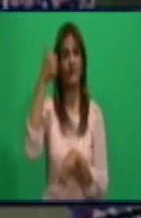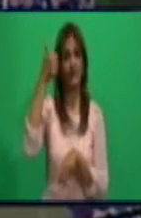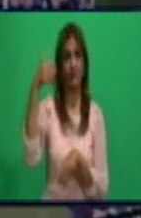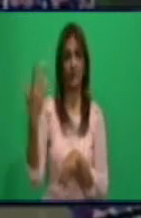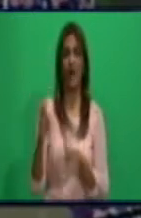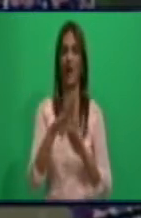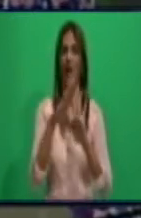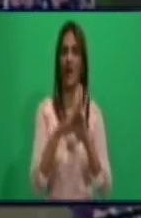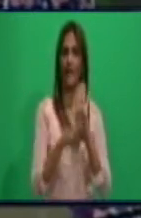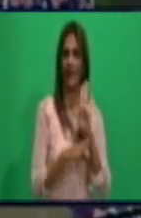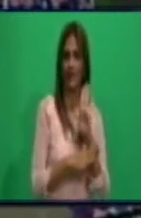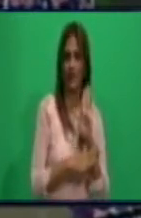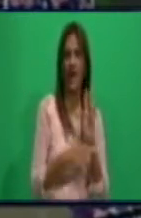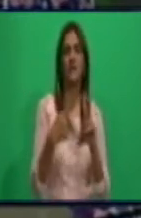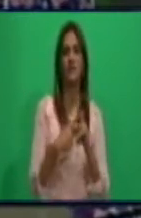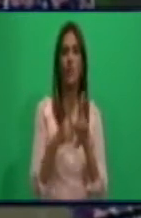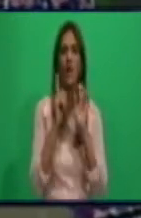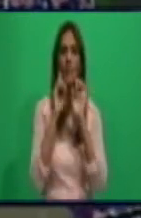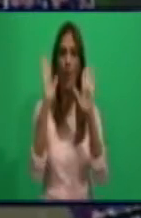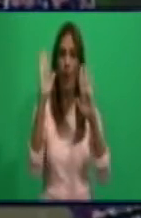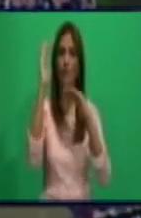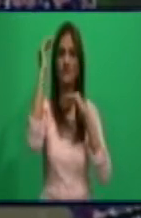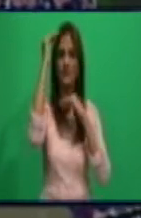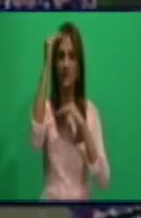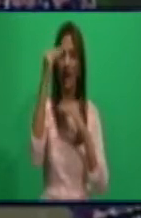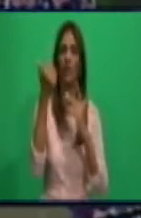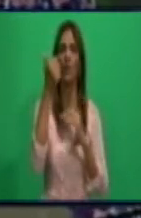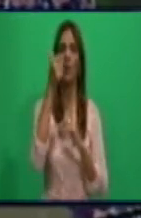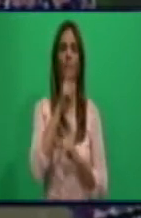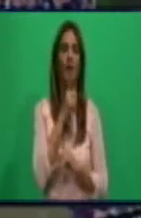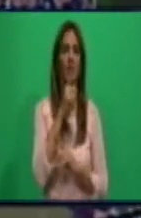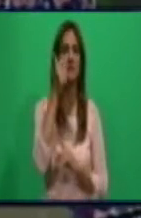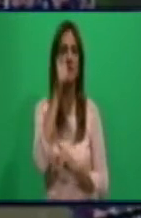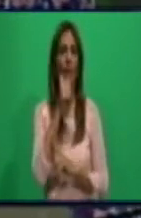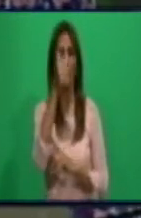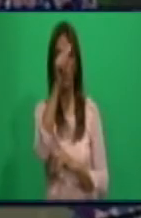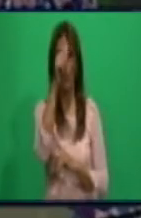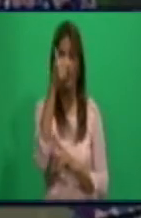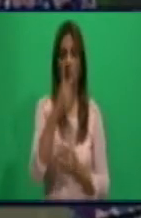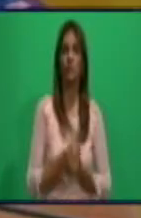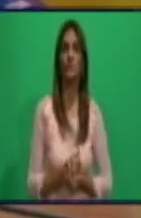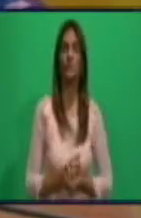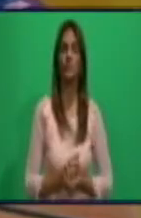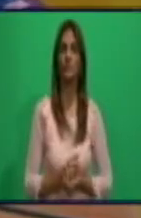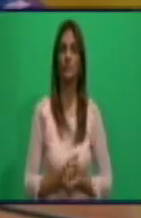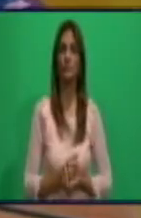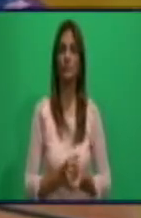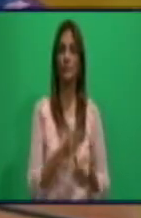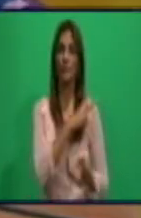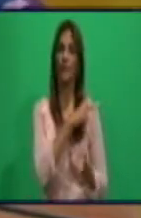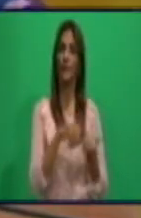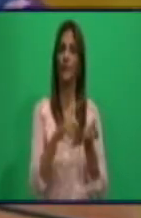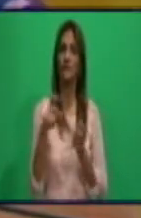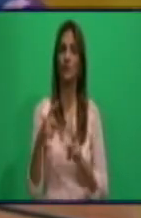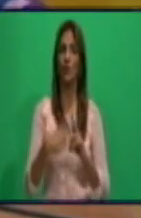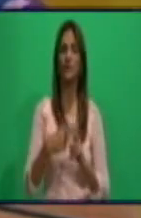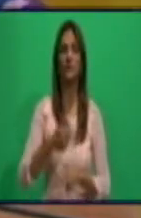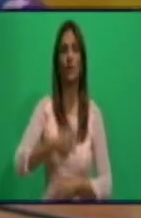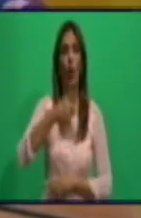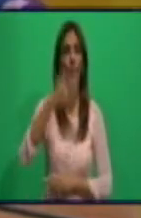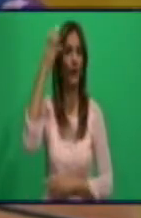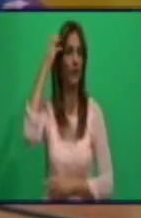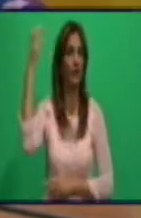nos hemos concentrado entre viernes sábado y domingo nuestro presidente y vicepresidente del consejo de defensa provincial han estado